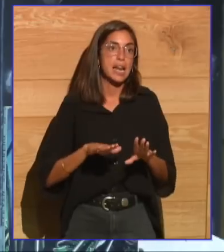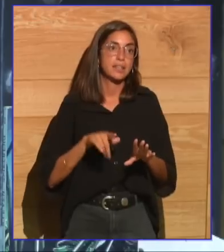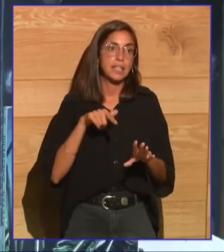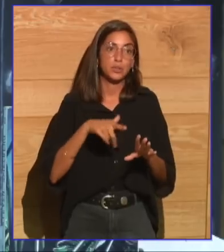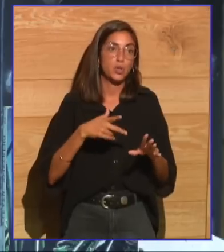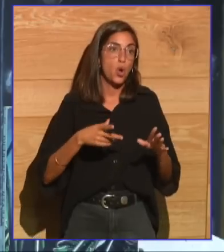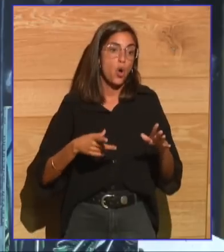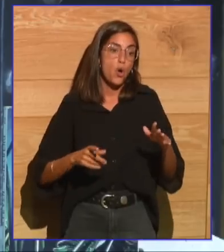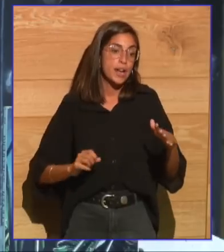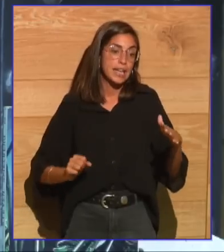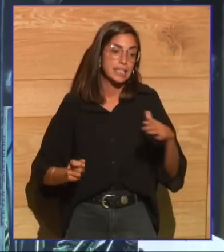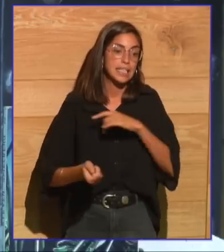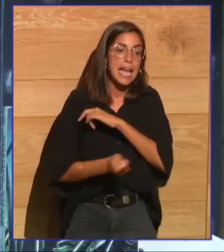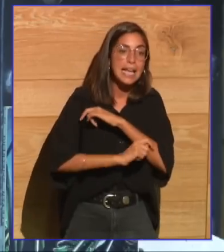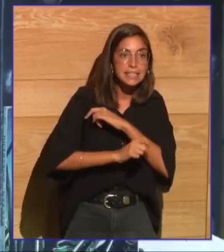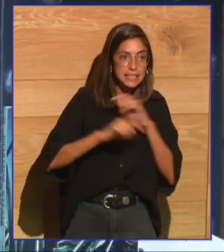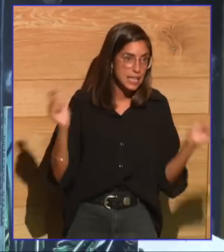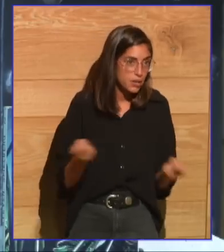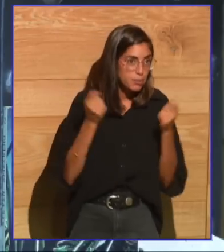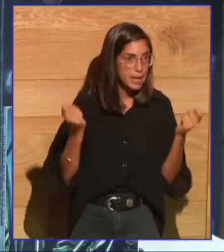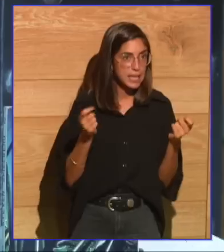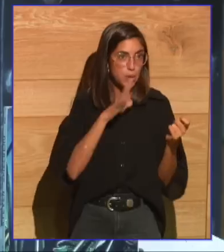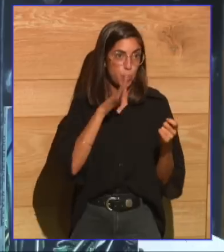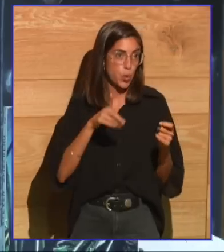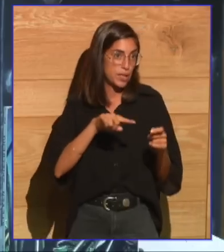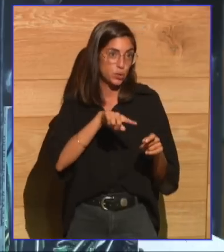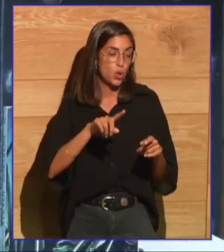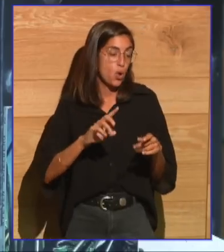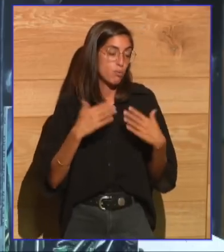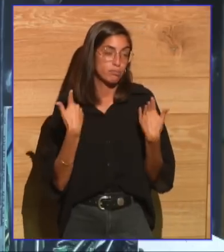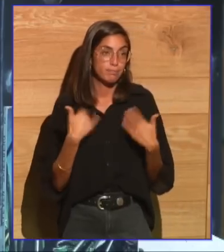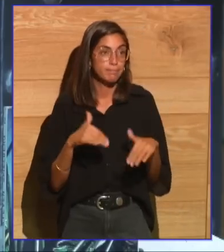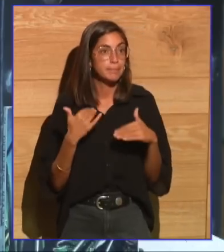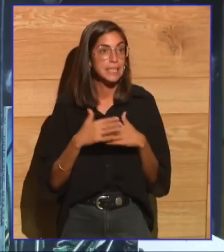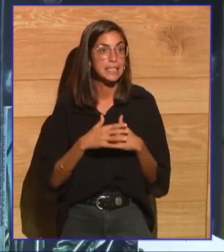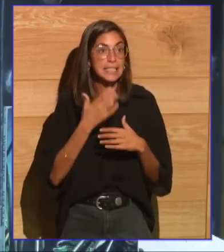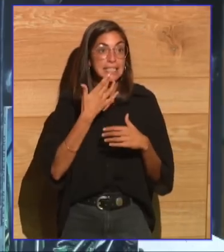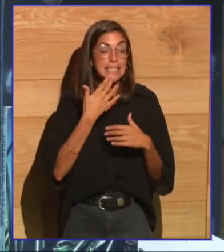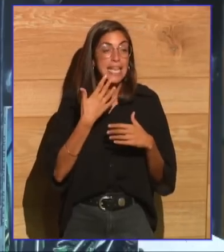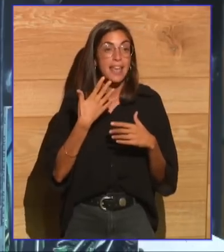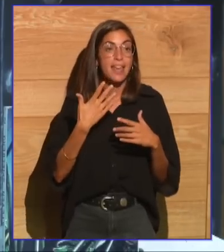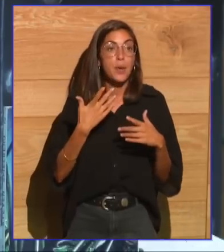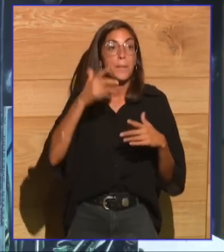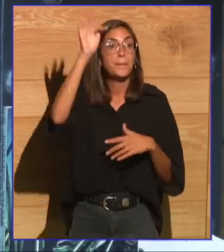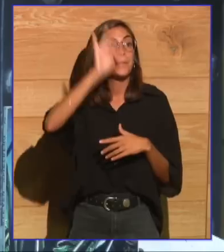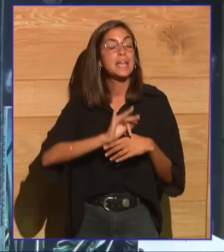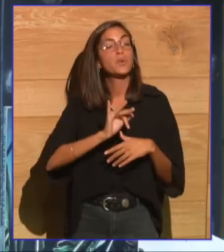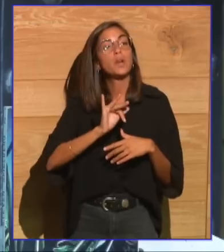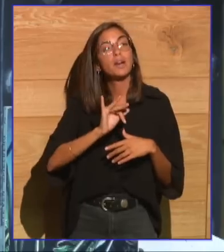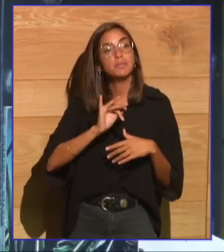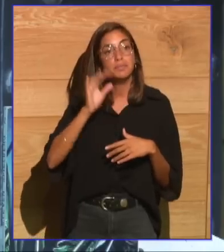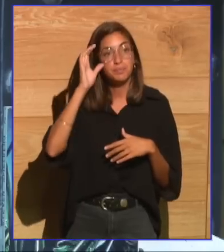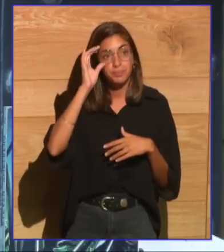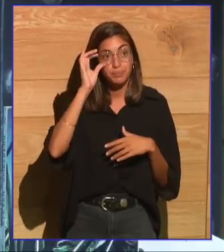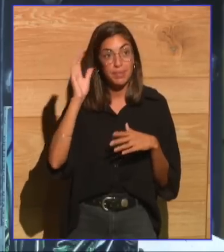rompe el récord de taquilla porque las entradas cuestan en veces no olvido que cuando lo que el viento se llevó' que sigue siendo la película más taquillera en